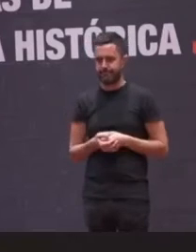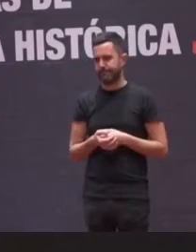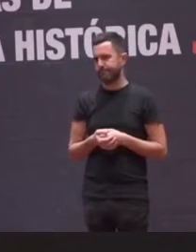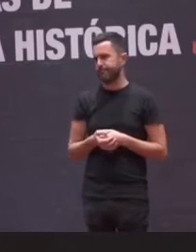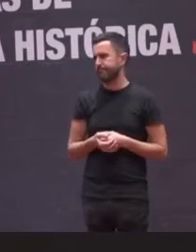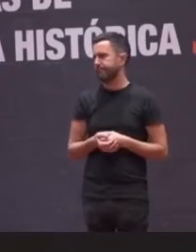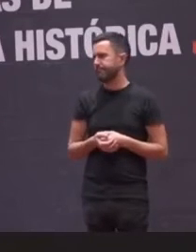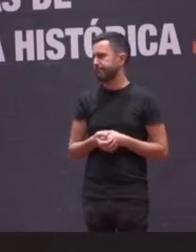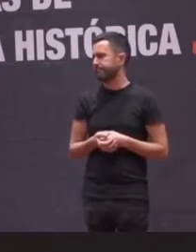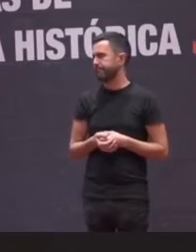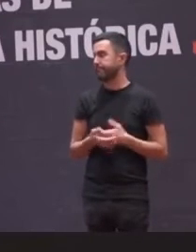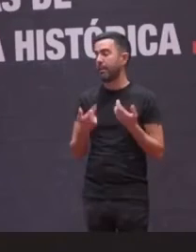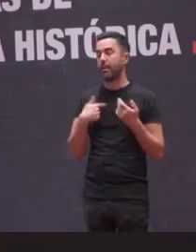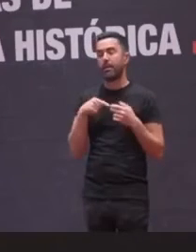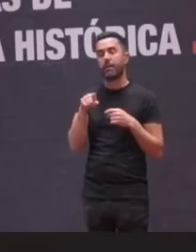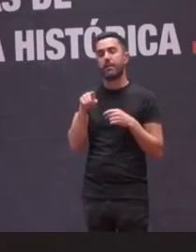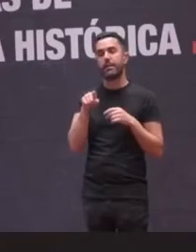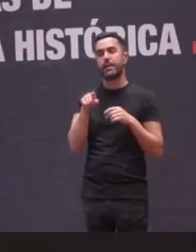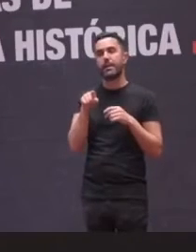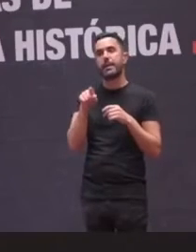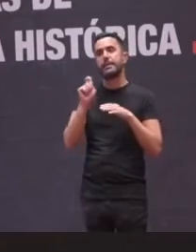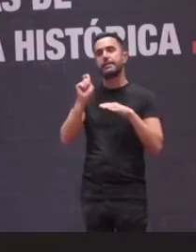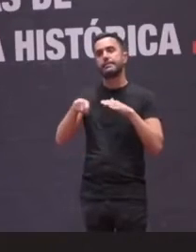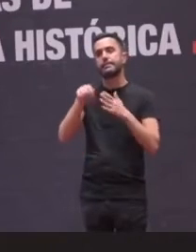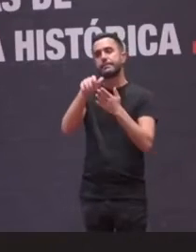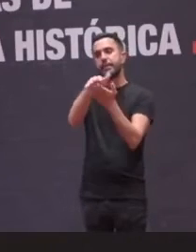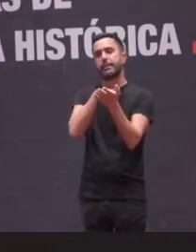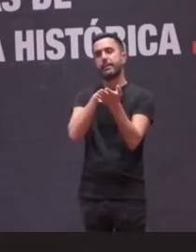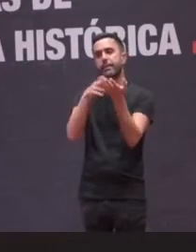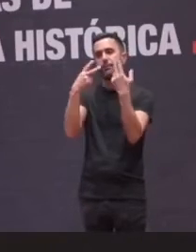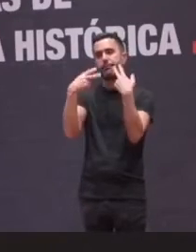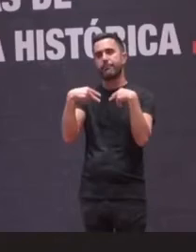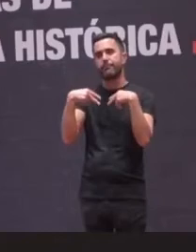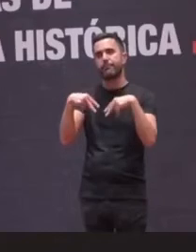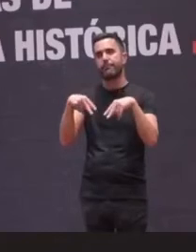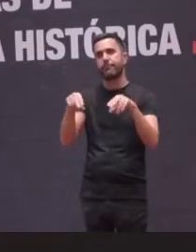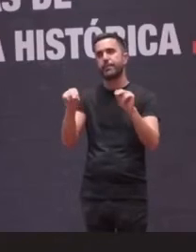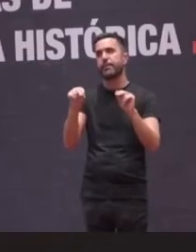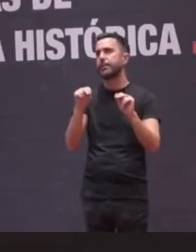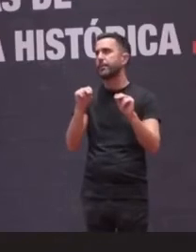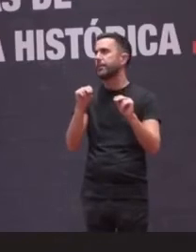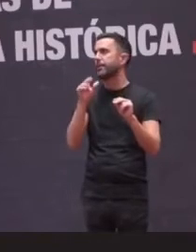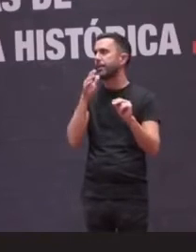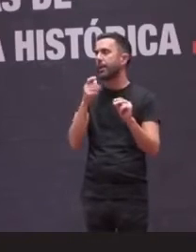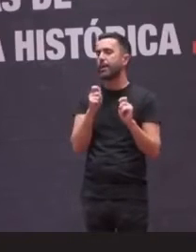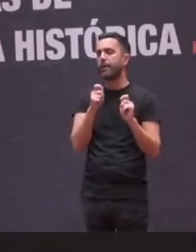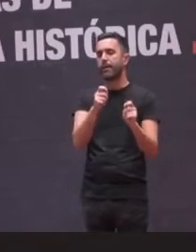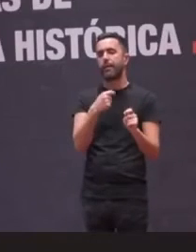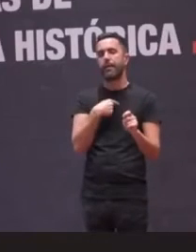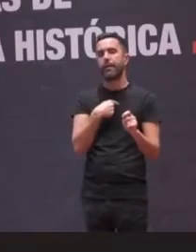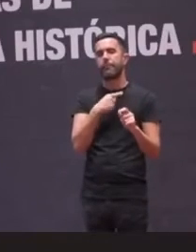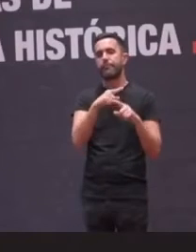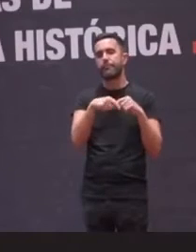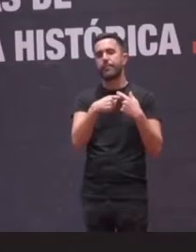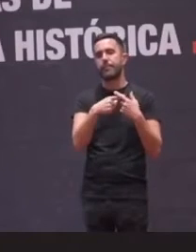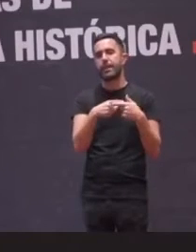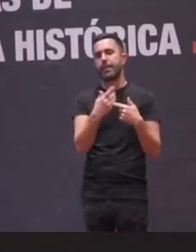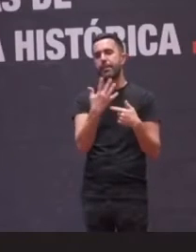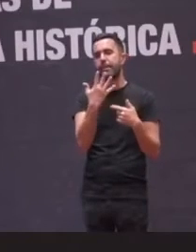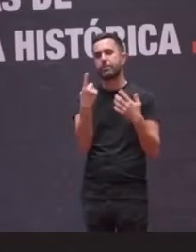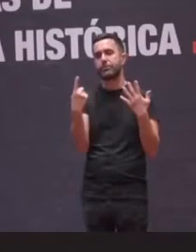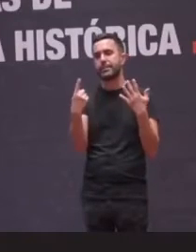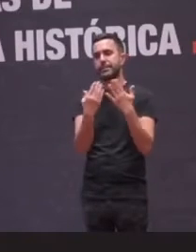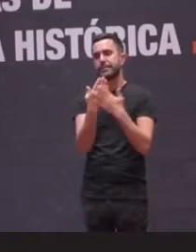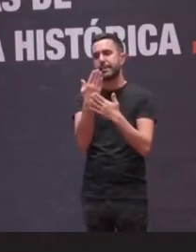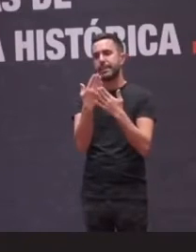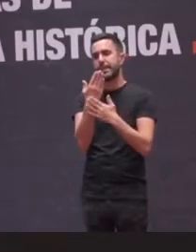Ben, e aí remata a sentencia. E agora que nos queda? Pois deben de quedar 5 ou 6 días á familia para plantear un recurso que